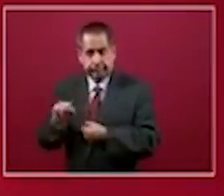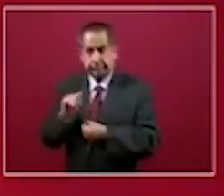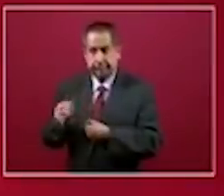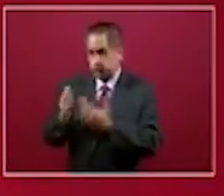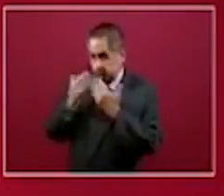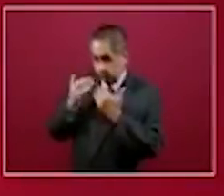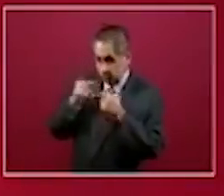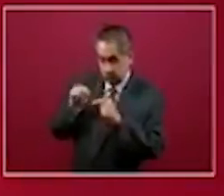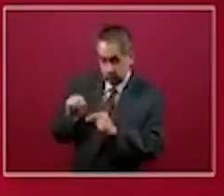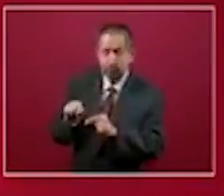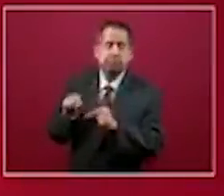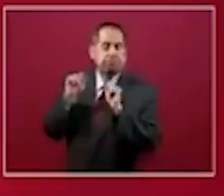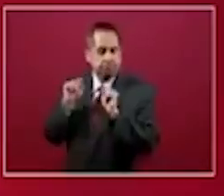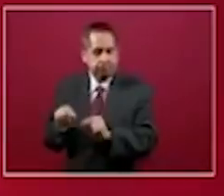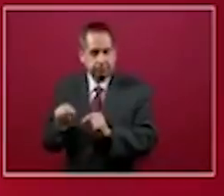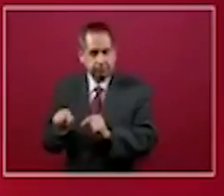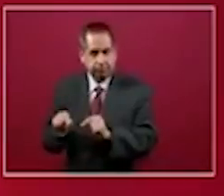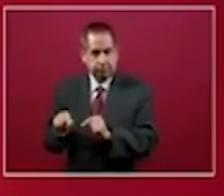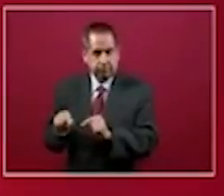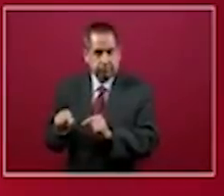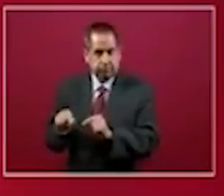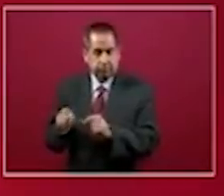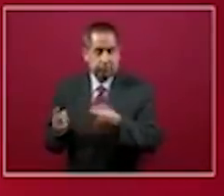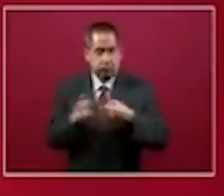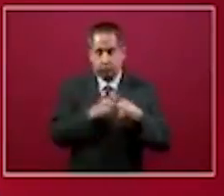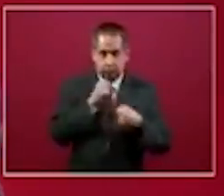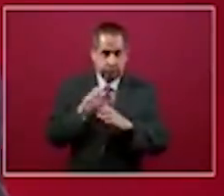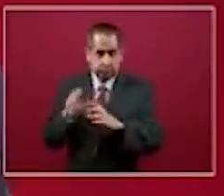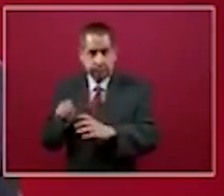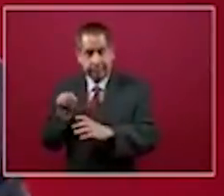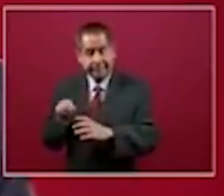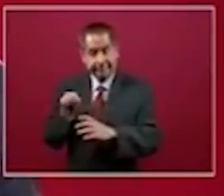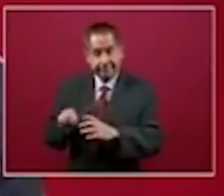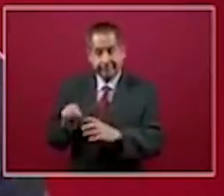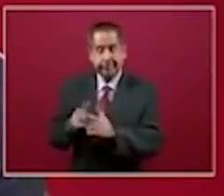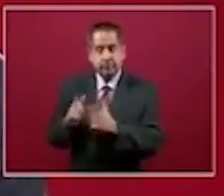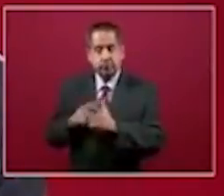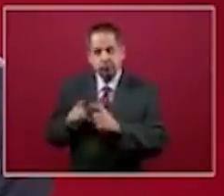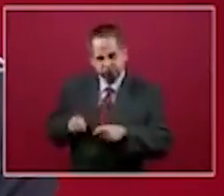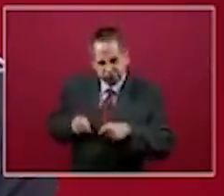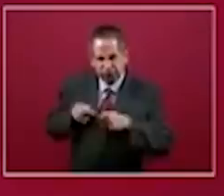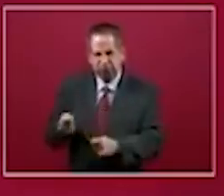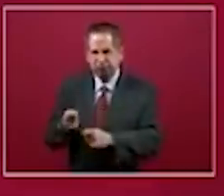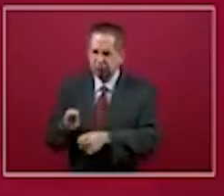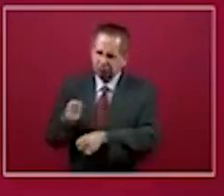acceso a la seguridad social, que no es derechohabiente de una institución, a ese grupo